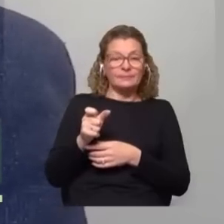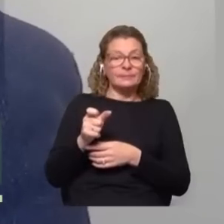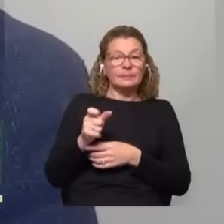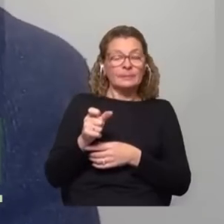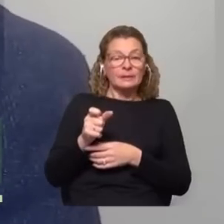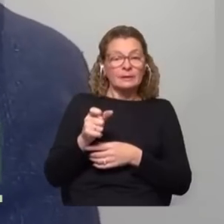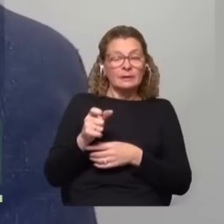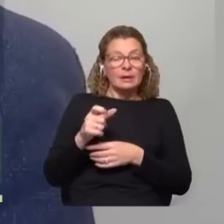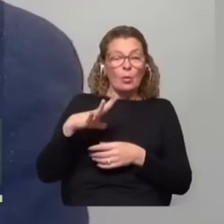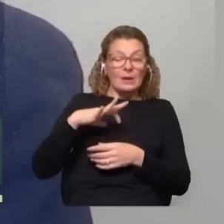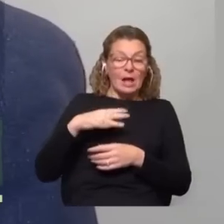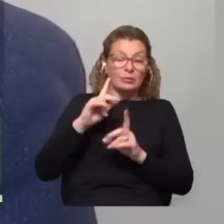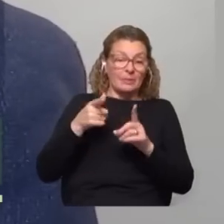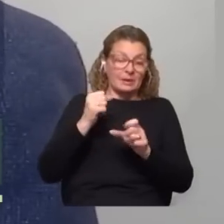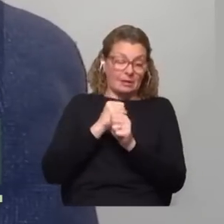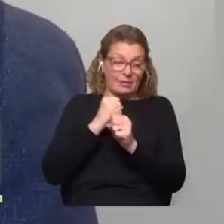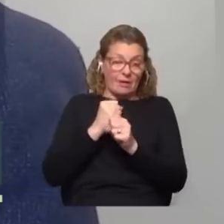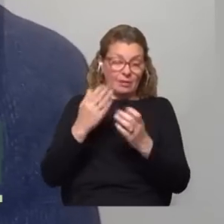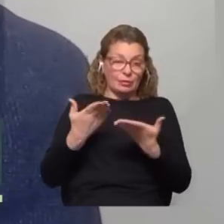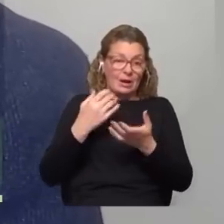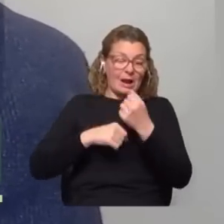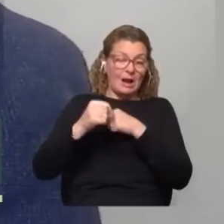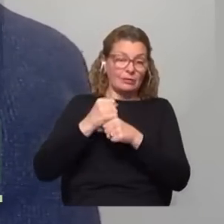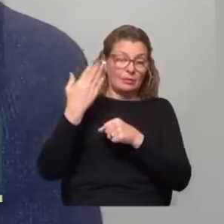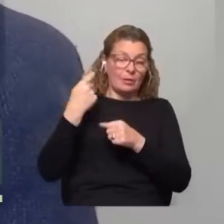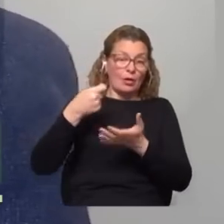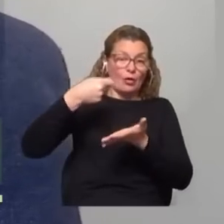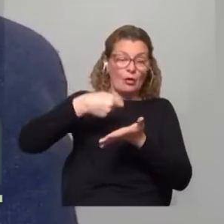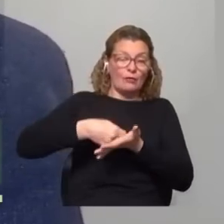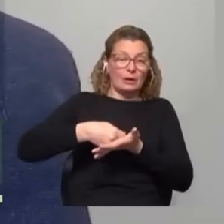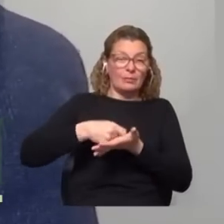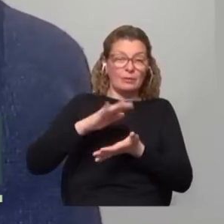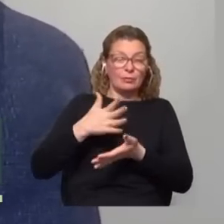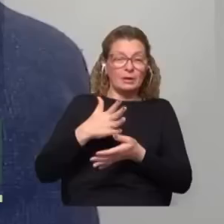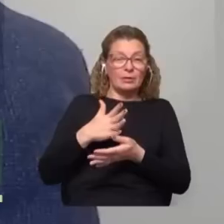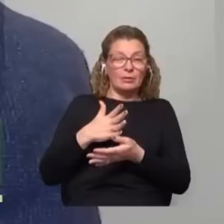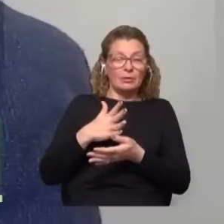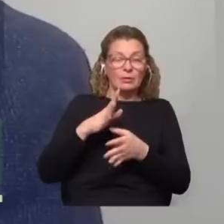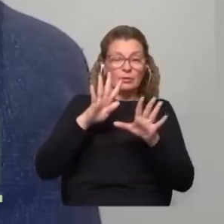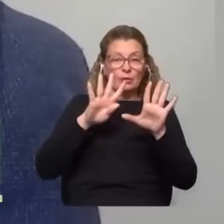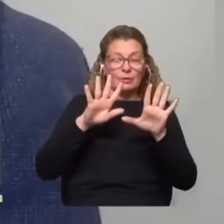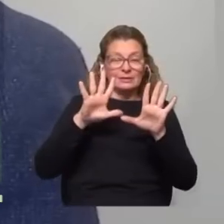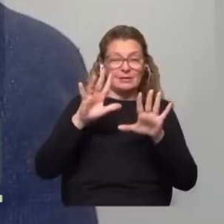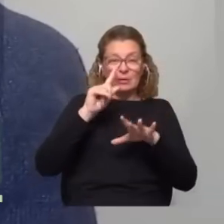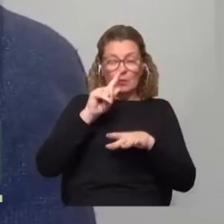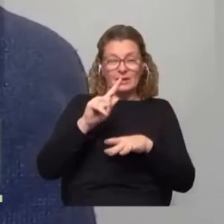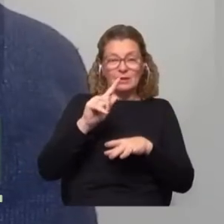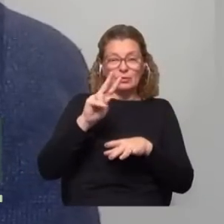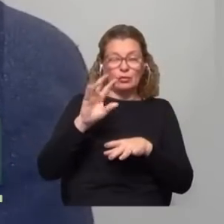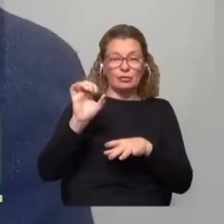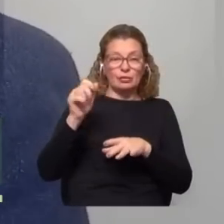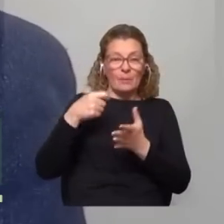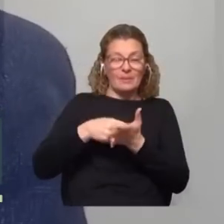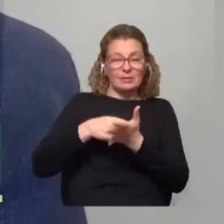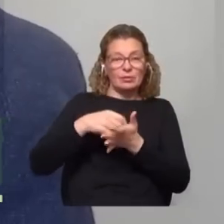activos y jubilados que en el año anterior cobraron en promedio en el caso de los activos 95.200 pesos de